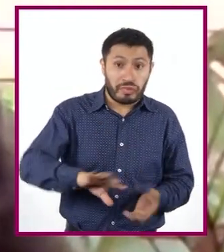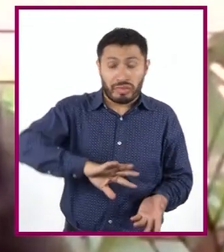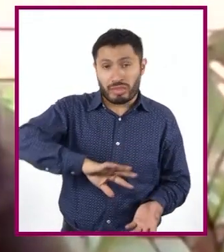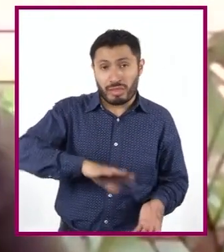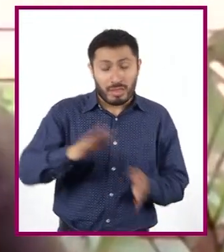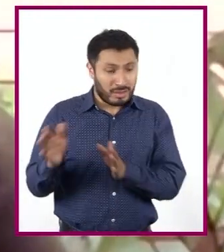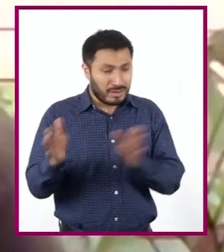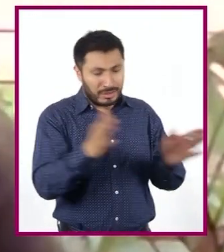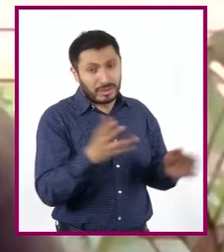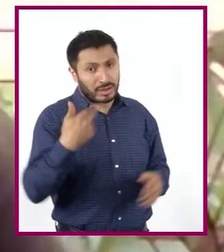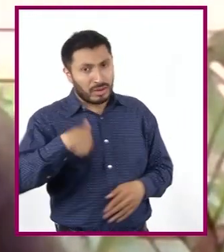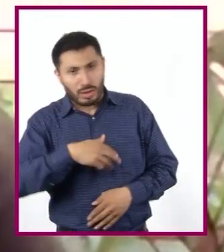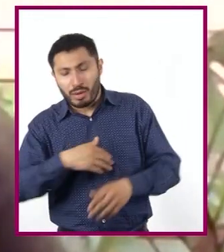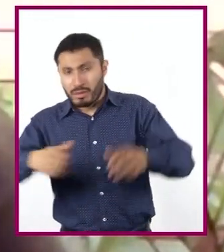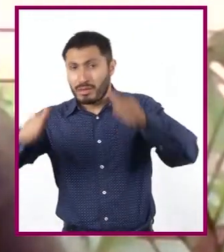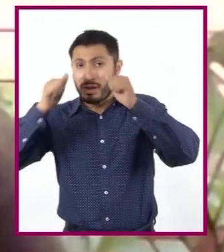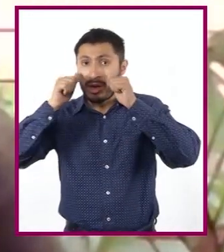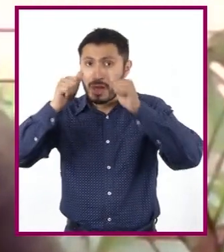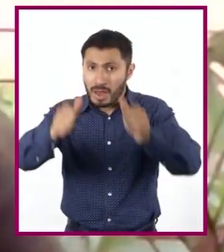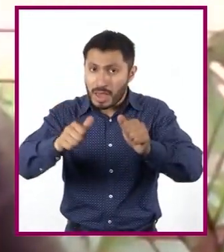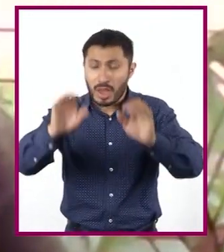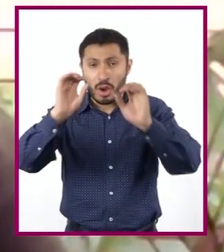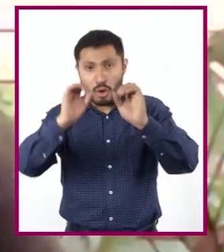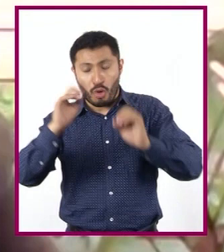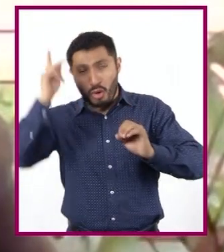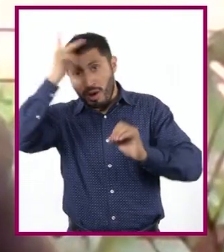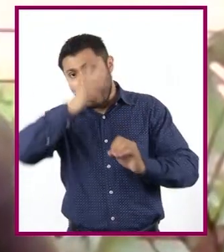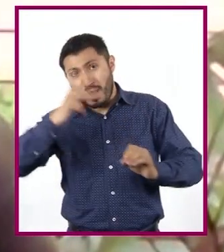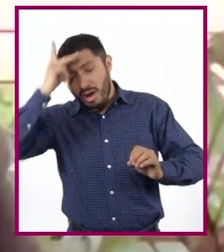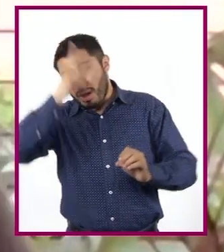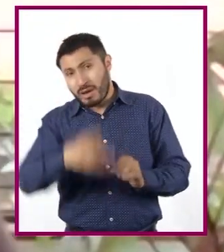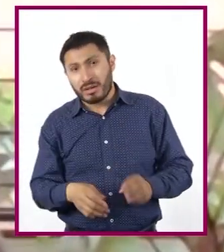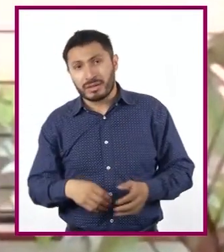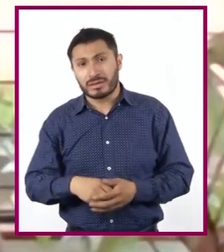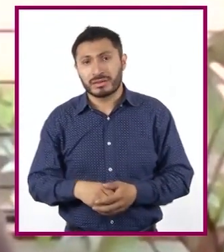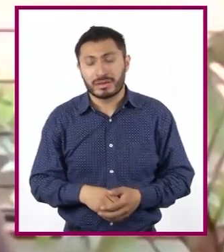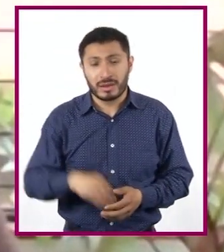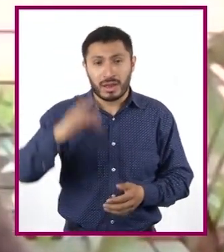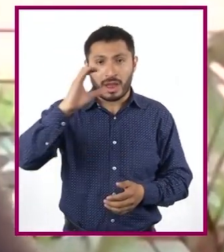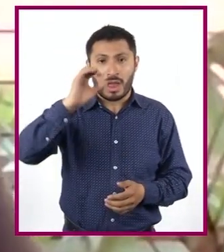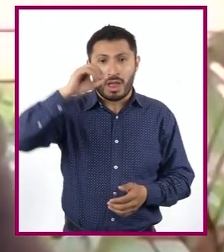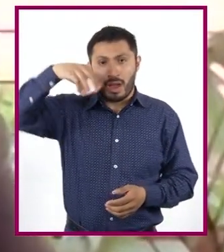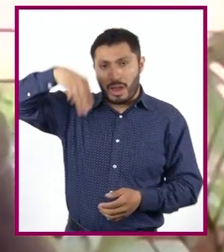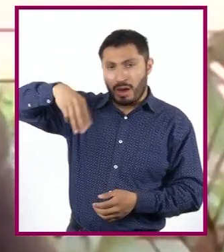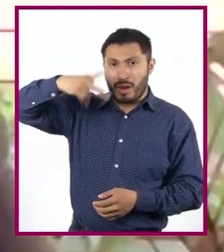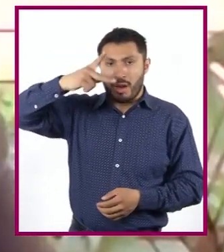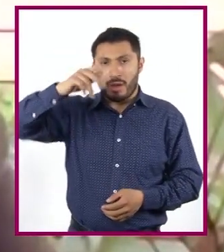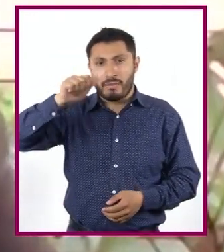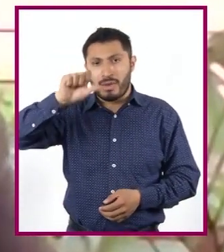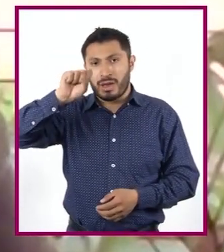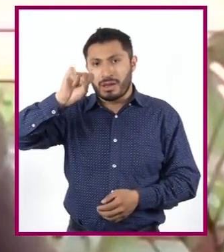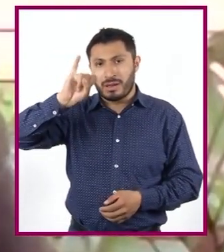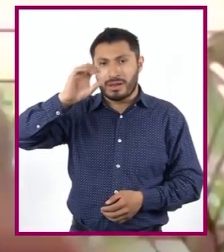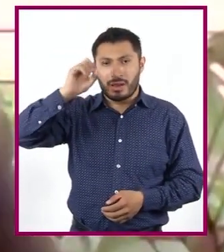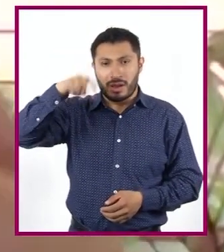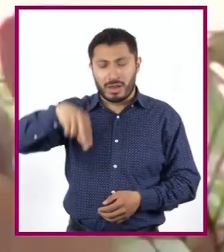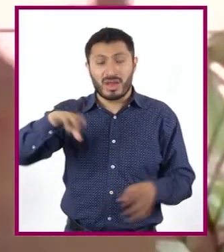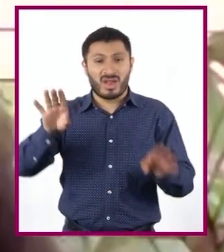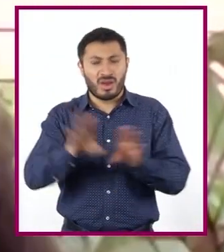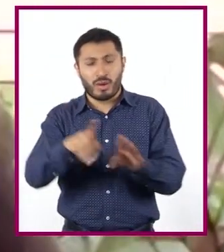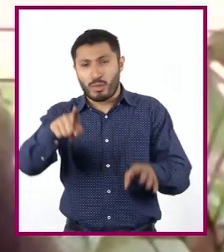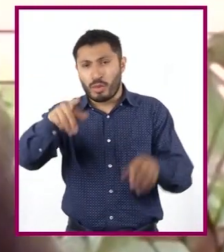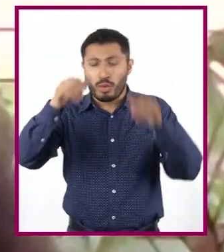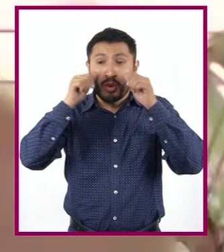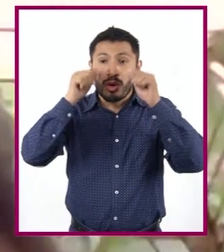todos empezamos por literatura ilustrada, ¿verdad? Por los álbumes ilustrados de pequeños. Y entonces me acuerdo que ese libro era uno que,